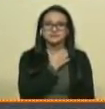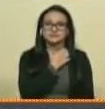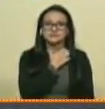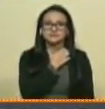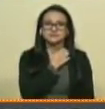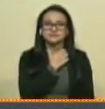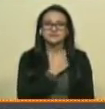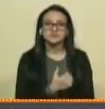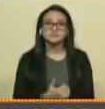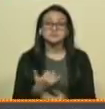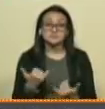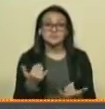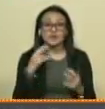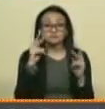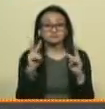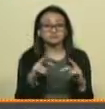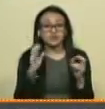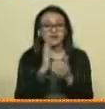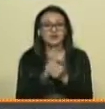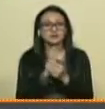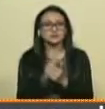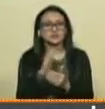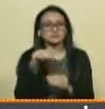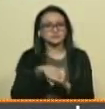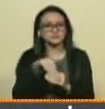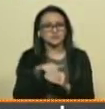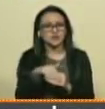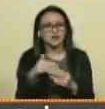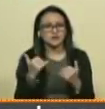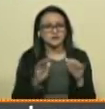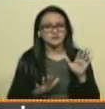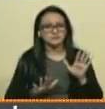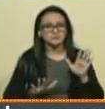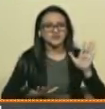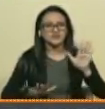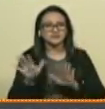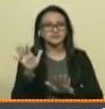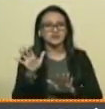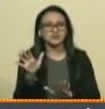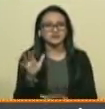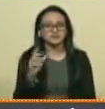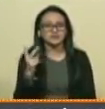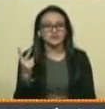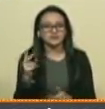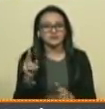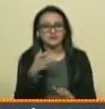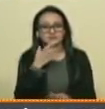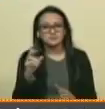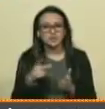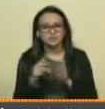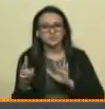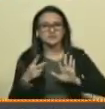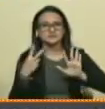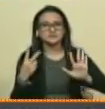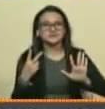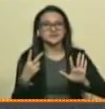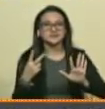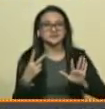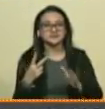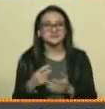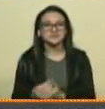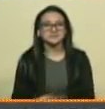oportunidad, entonces auditamos un registro electoral que teníamos al 15 de diciembre de 2017 y el corte de registro electoral